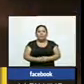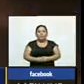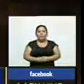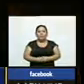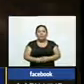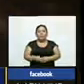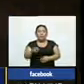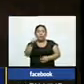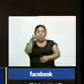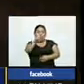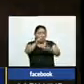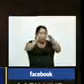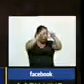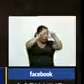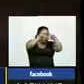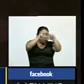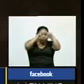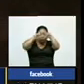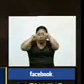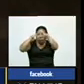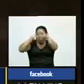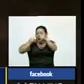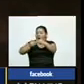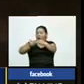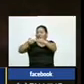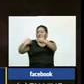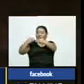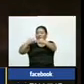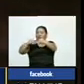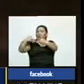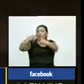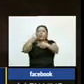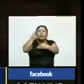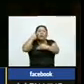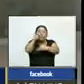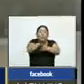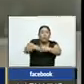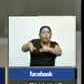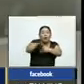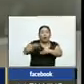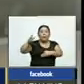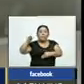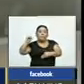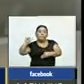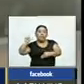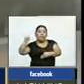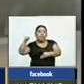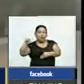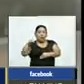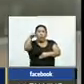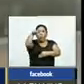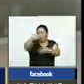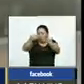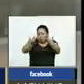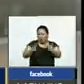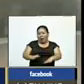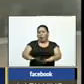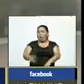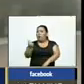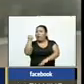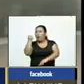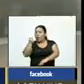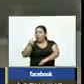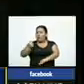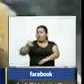Son las imágenes que marcaron un antes y un después en la colonia La Málaga de San Salvador. 11 años han pasado desde la